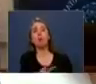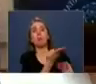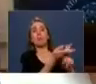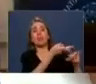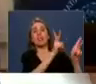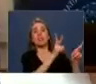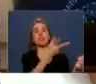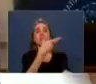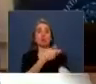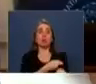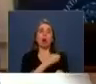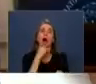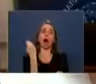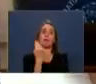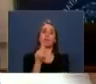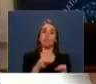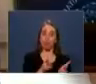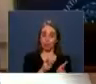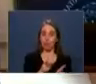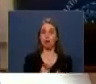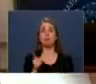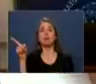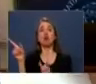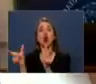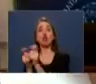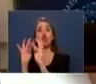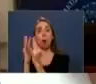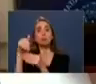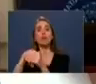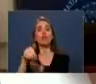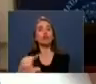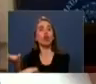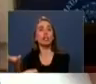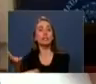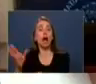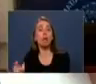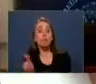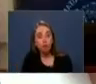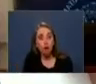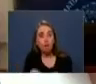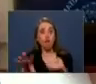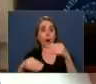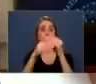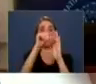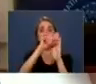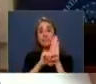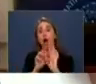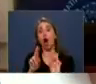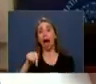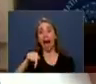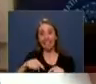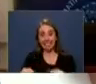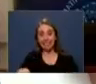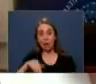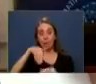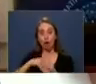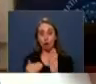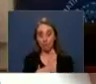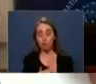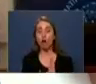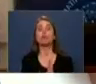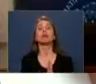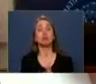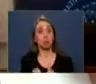Bueno, mire, yo con respecto a Pamela Giles, bueno, son puros fuegos artificiales. El fenómeno, ya lo he dicho, ya